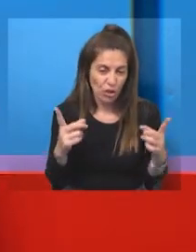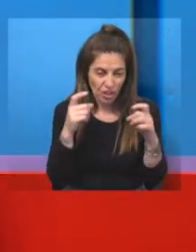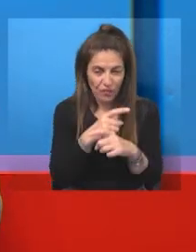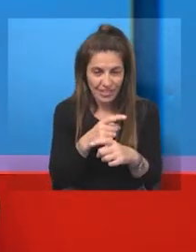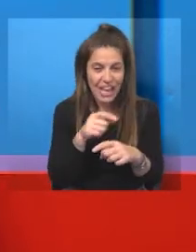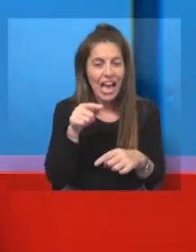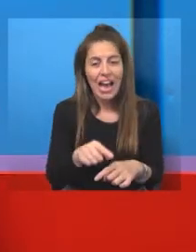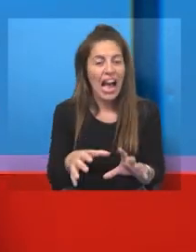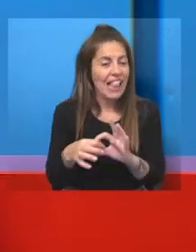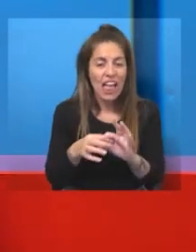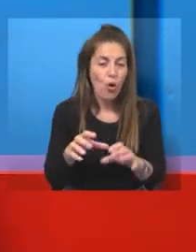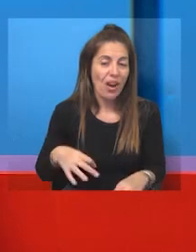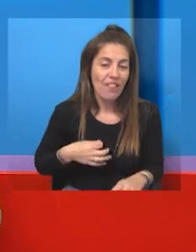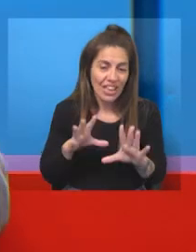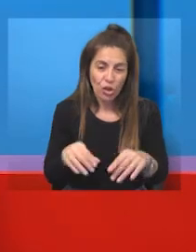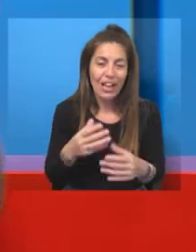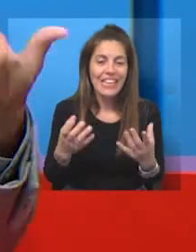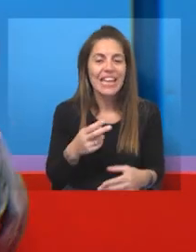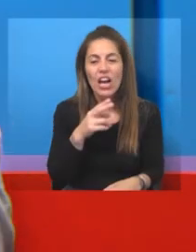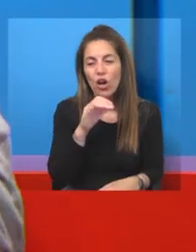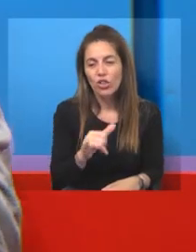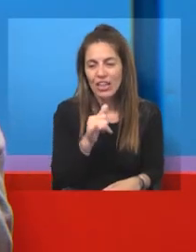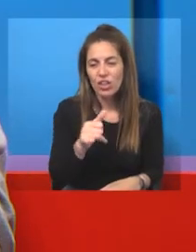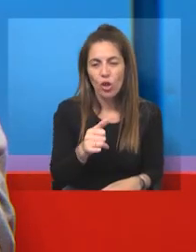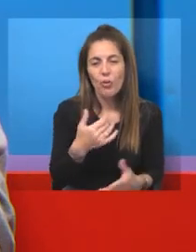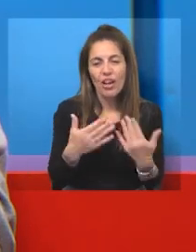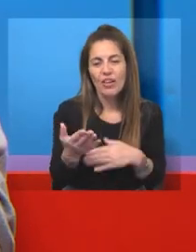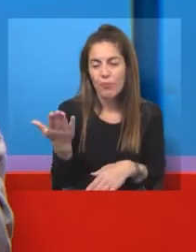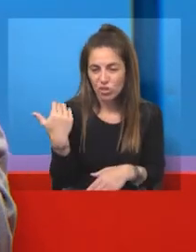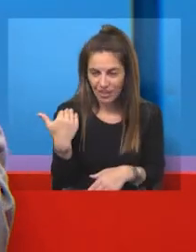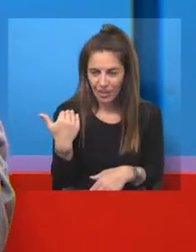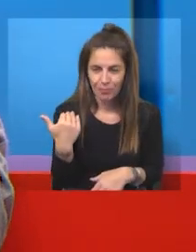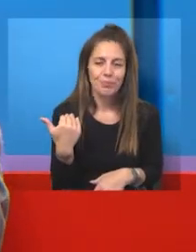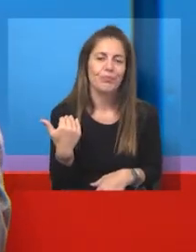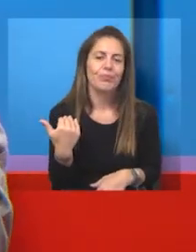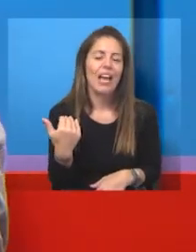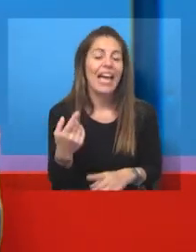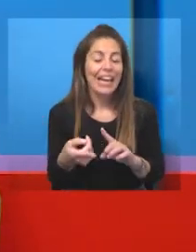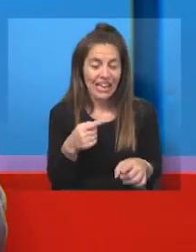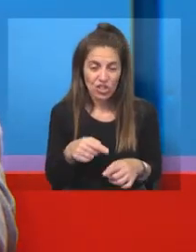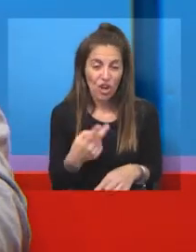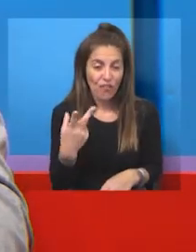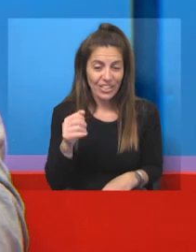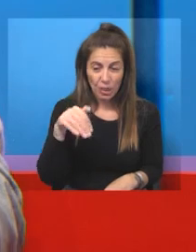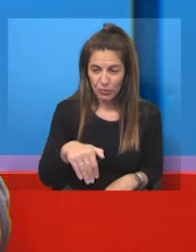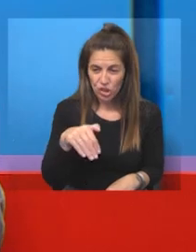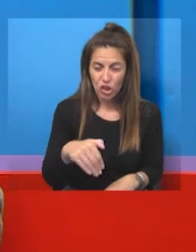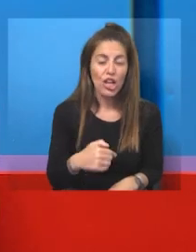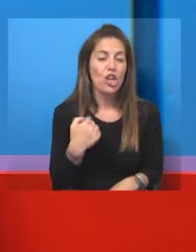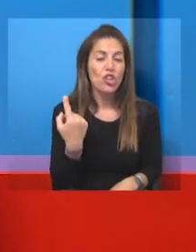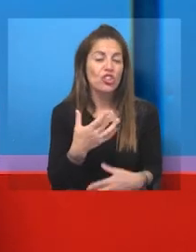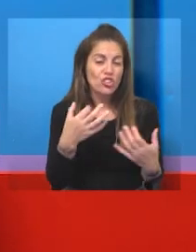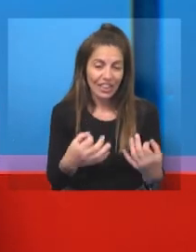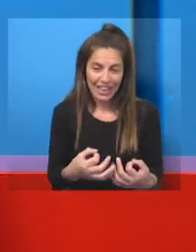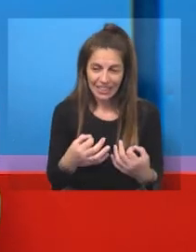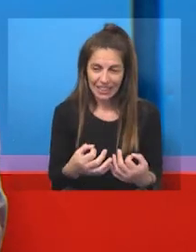ataba a la vida de todas las personas quería hacer esta mención por lo lo que hablábamos previamente con respecto los 20 millones Sí nosotros en realidad